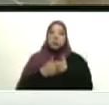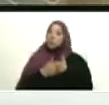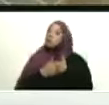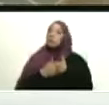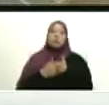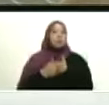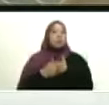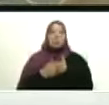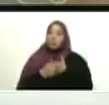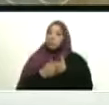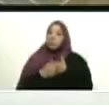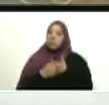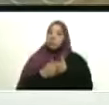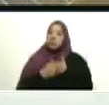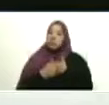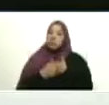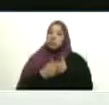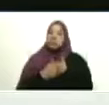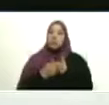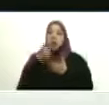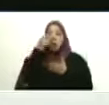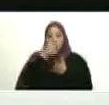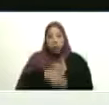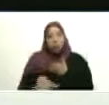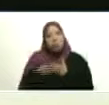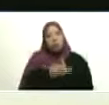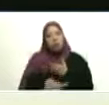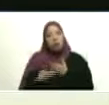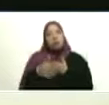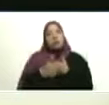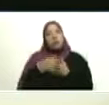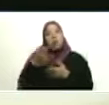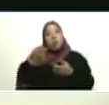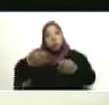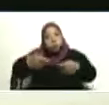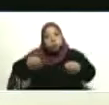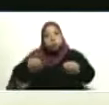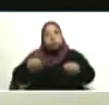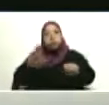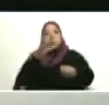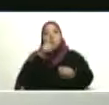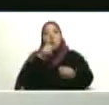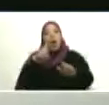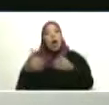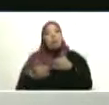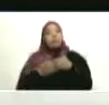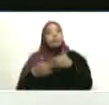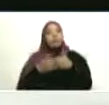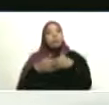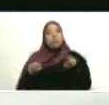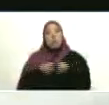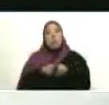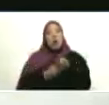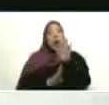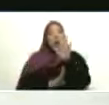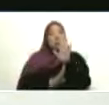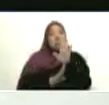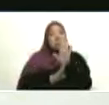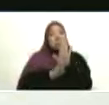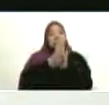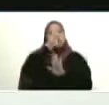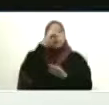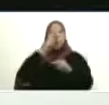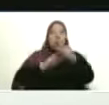no. No le fallaremos a este pueblo. Con sanciones o sin sanciones, seguiremos adelante y nada